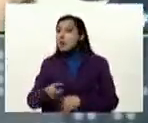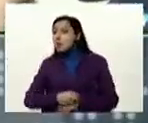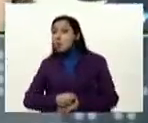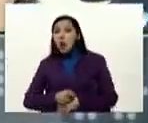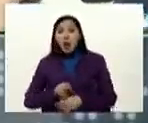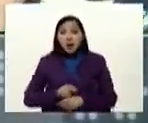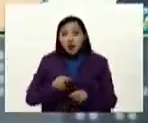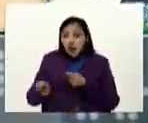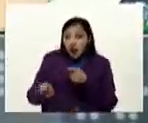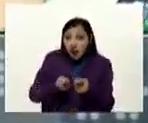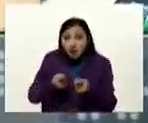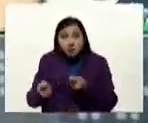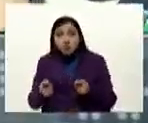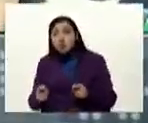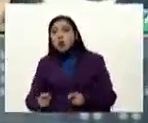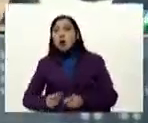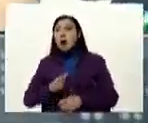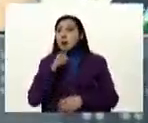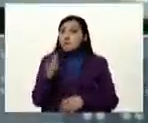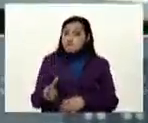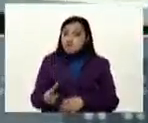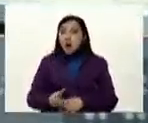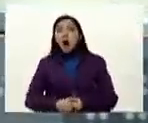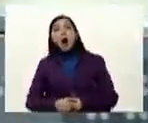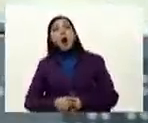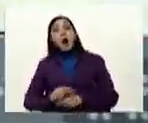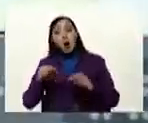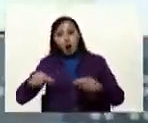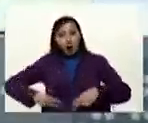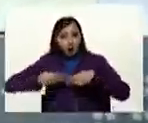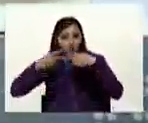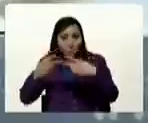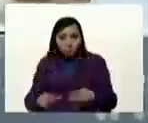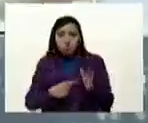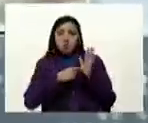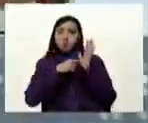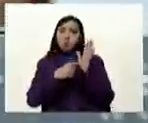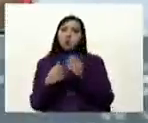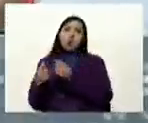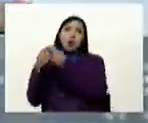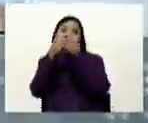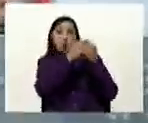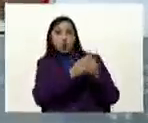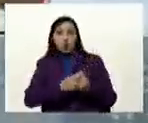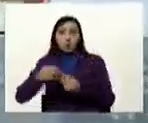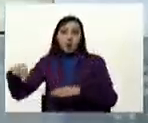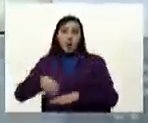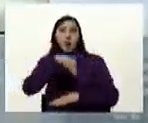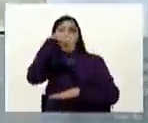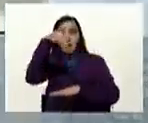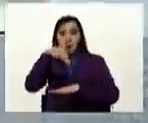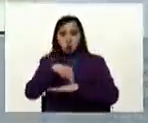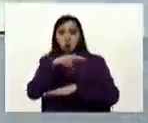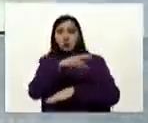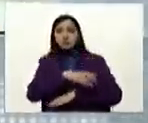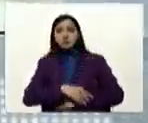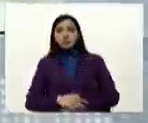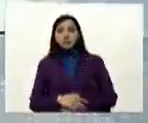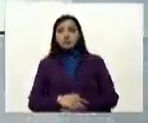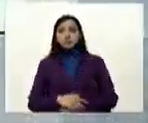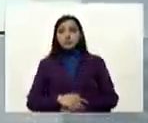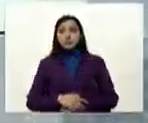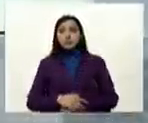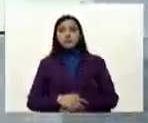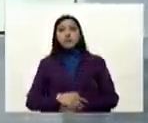sabotear la recuperación evidente de la economía nacional y que el fin de este